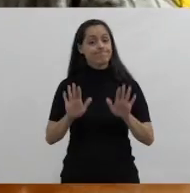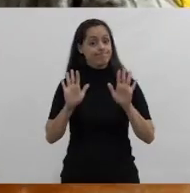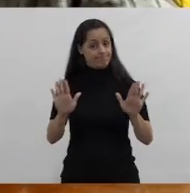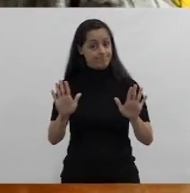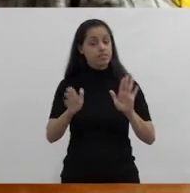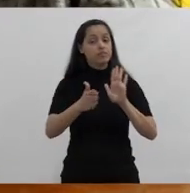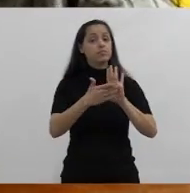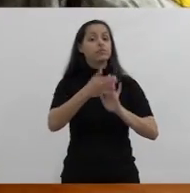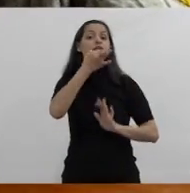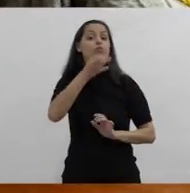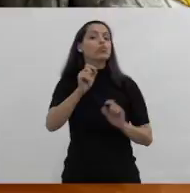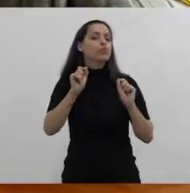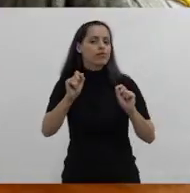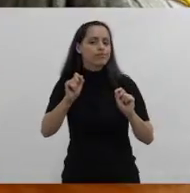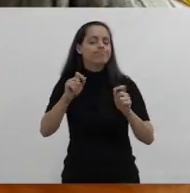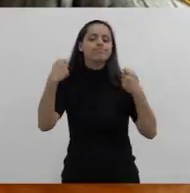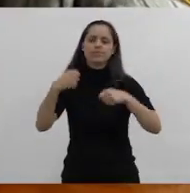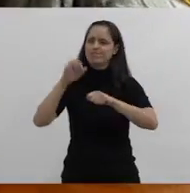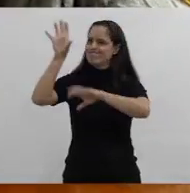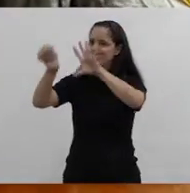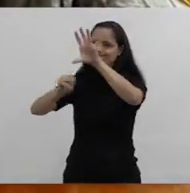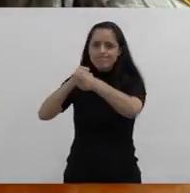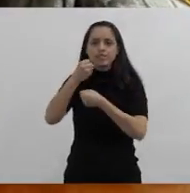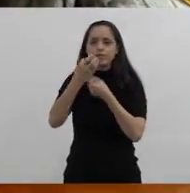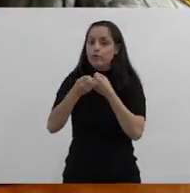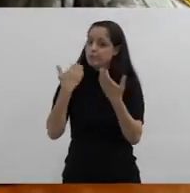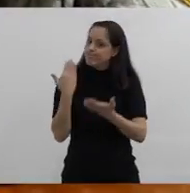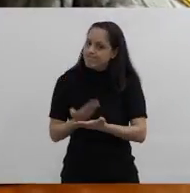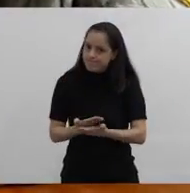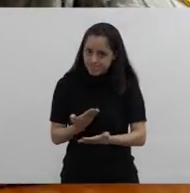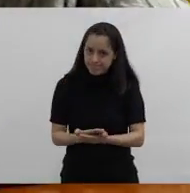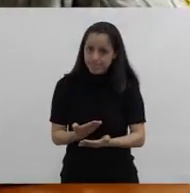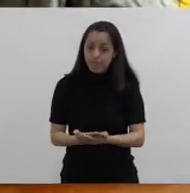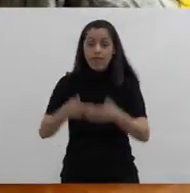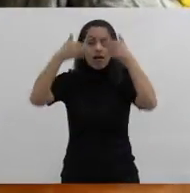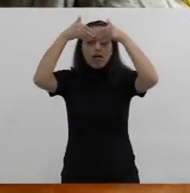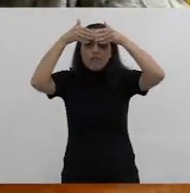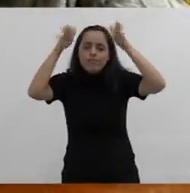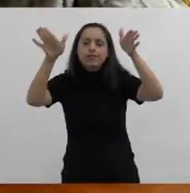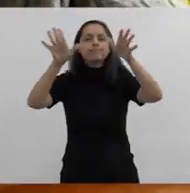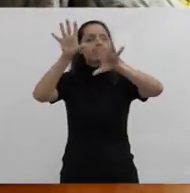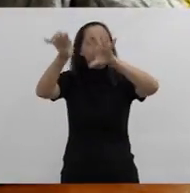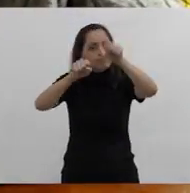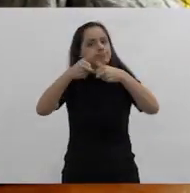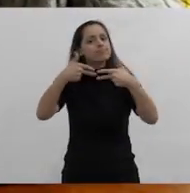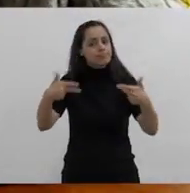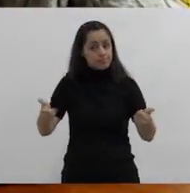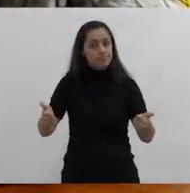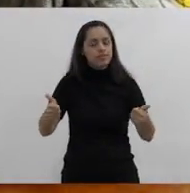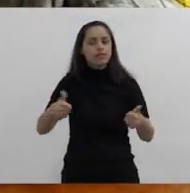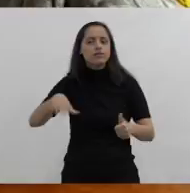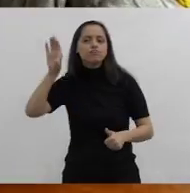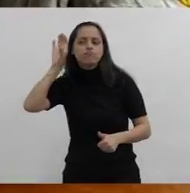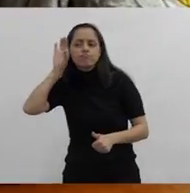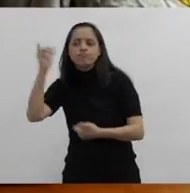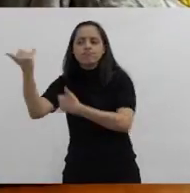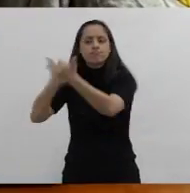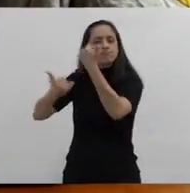Mi consejo, primero, informarse, estudiar, ser abierto,